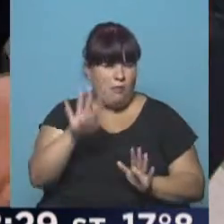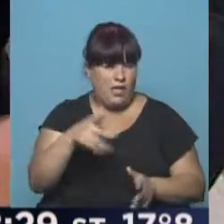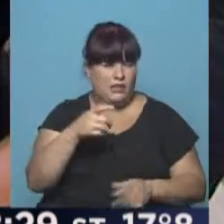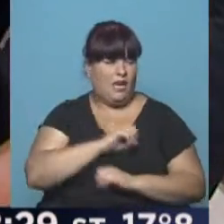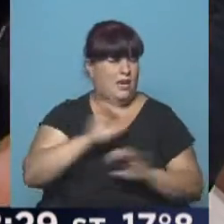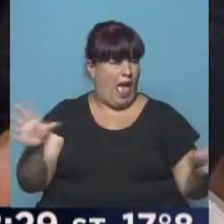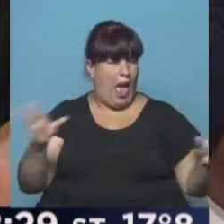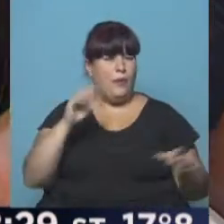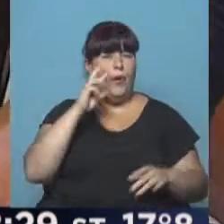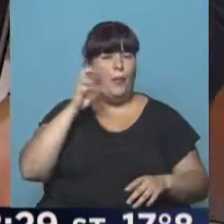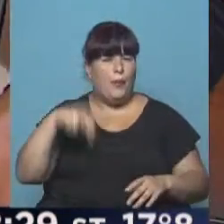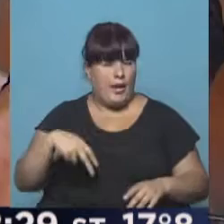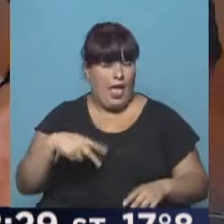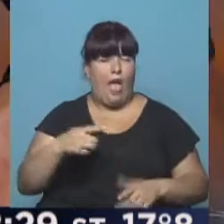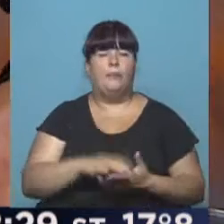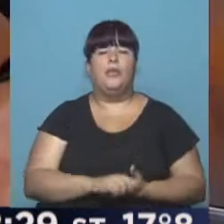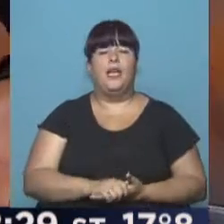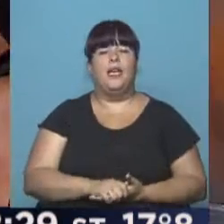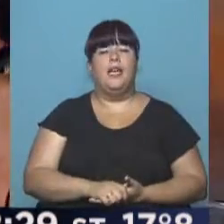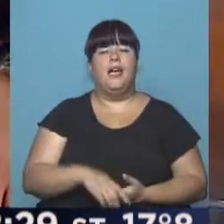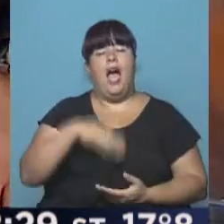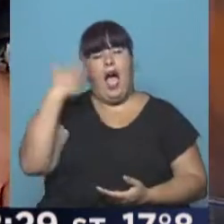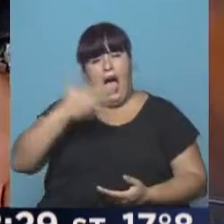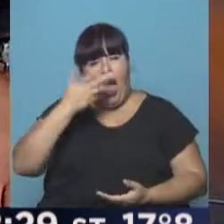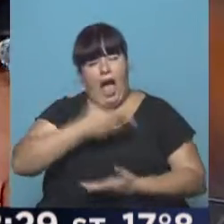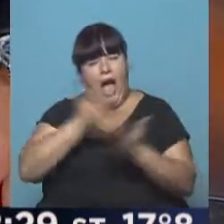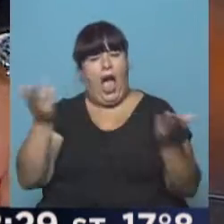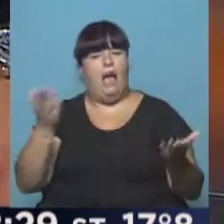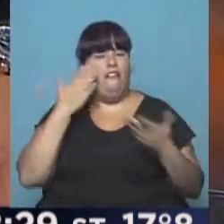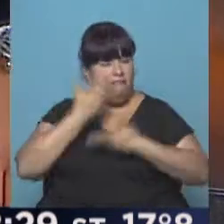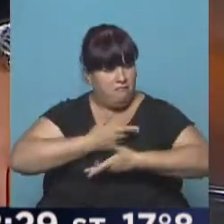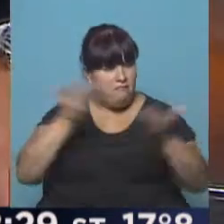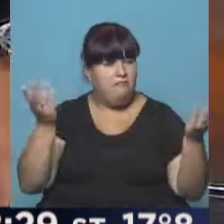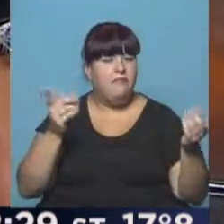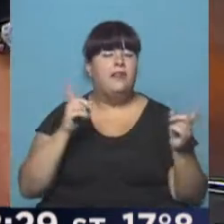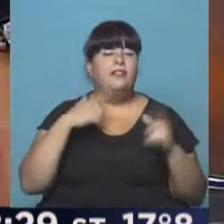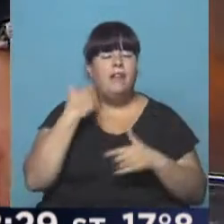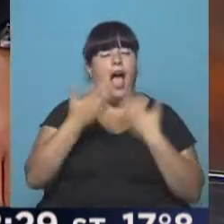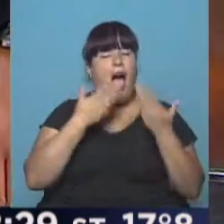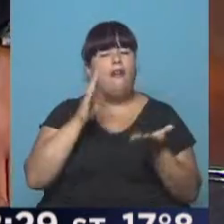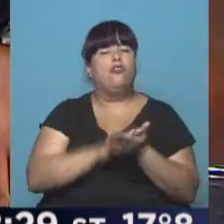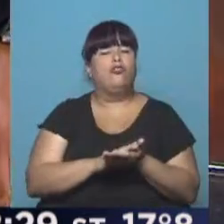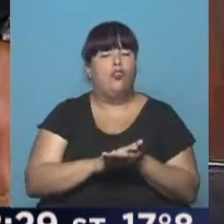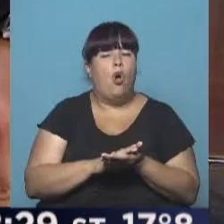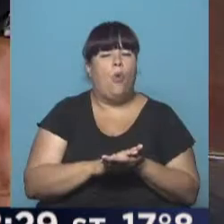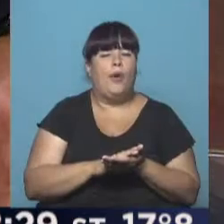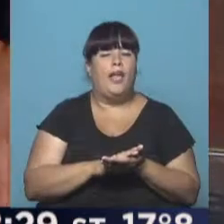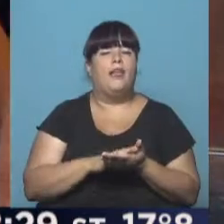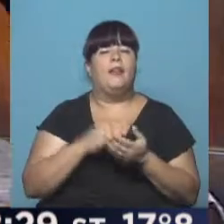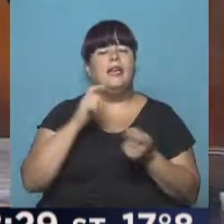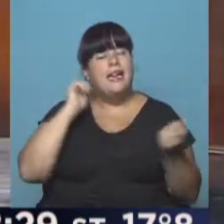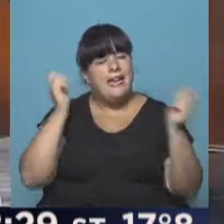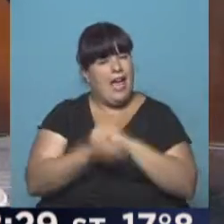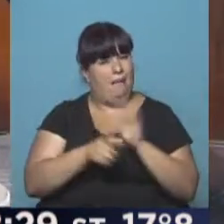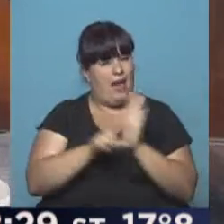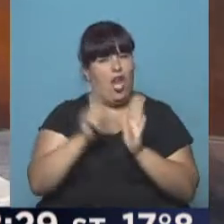que sufrió bryant tomaron la palabra dieron la cara y tuvieron expresiones acerca de cambio